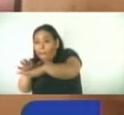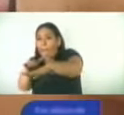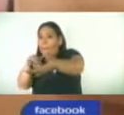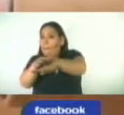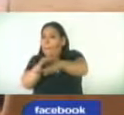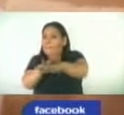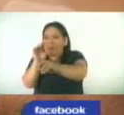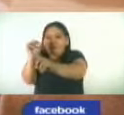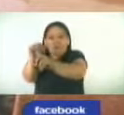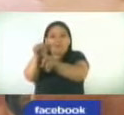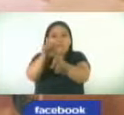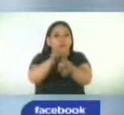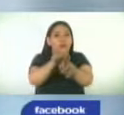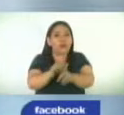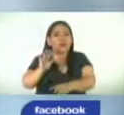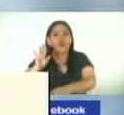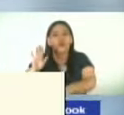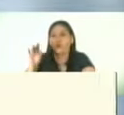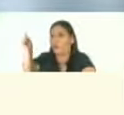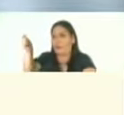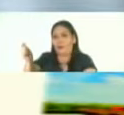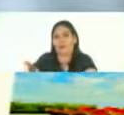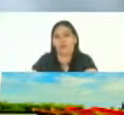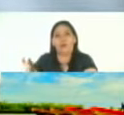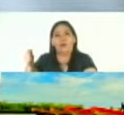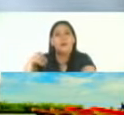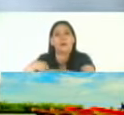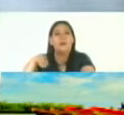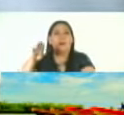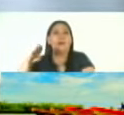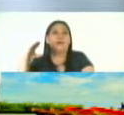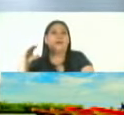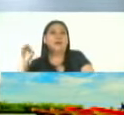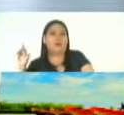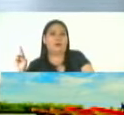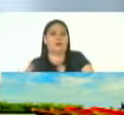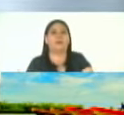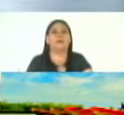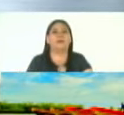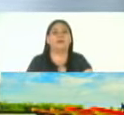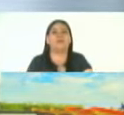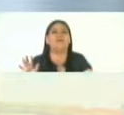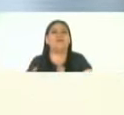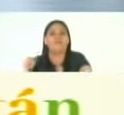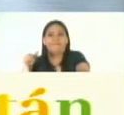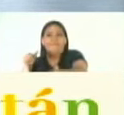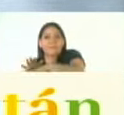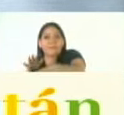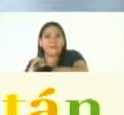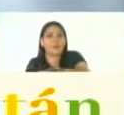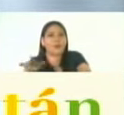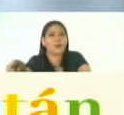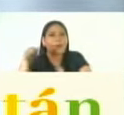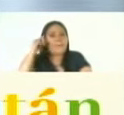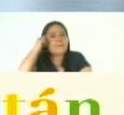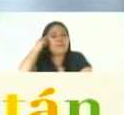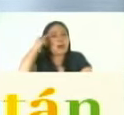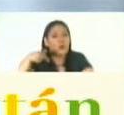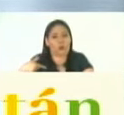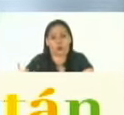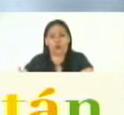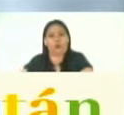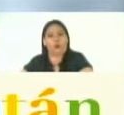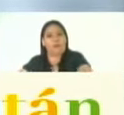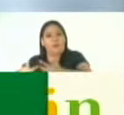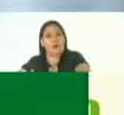población utilizando la imagen del Banco Central de Reserva de El Salvador, donde le hacen creer a las personas que son una empresa de